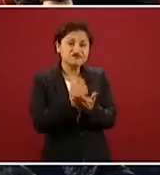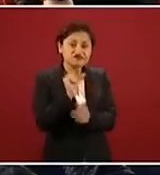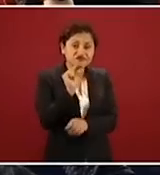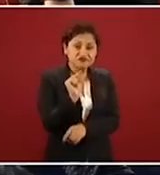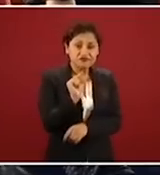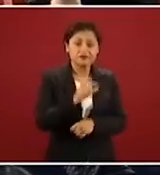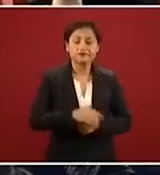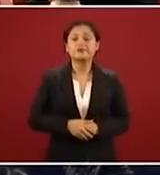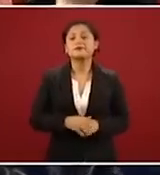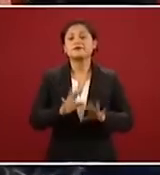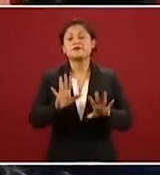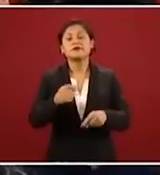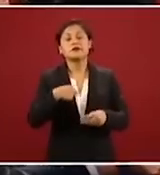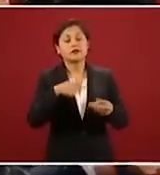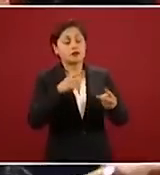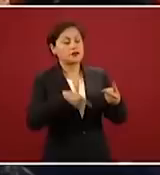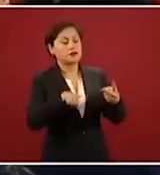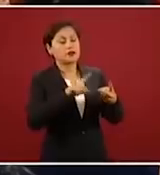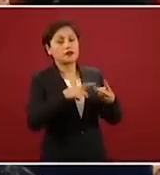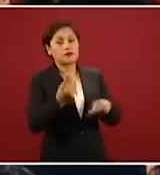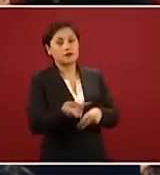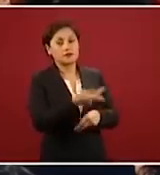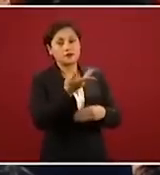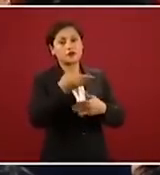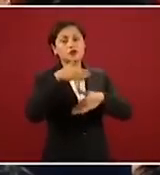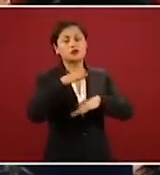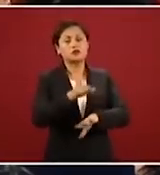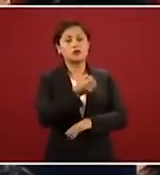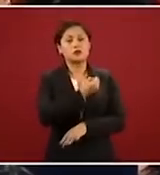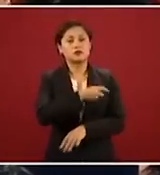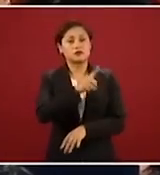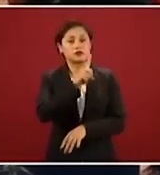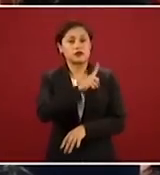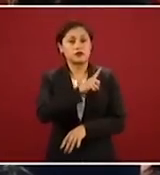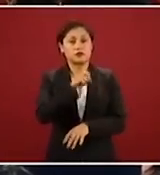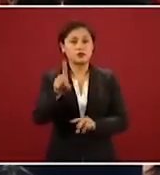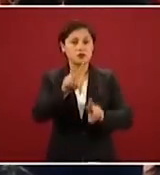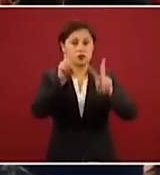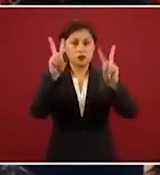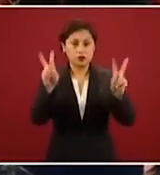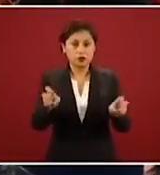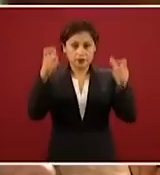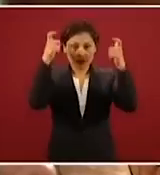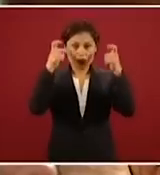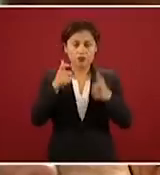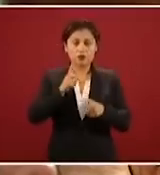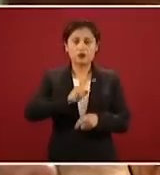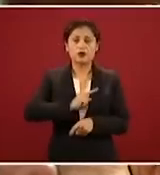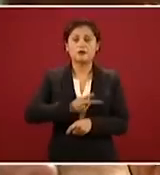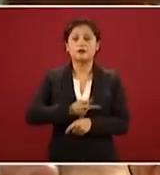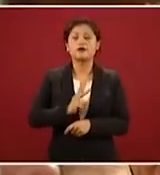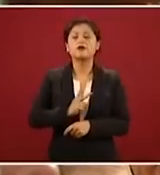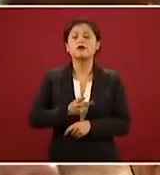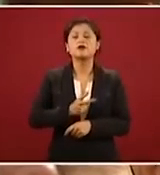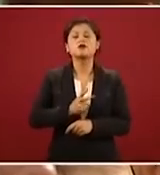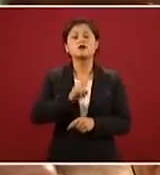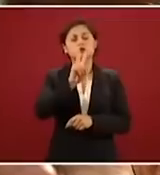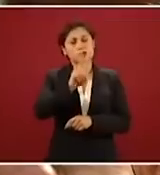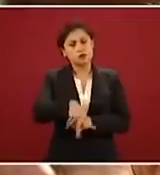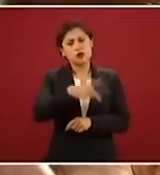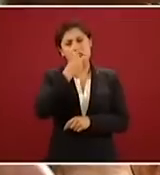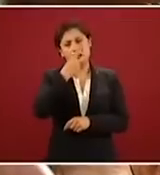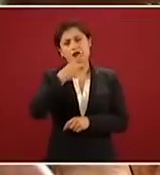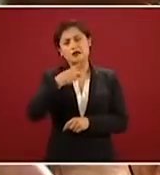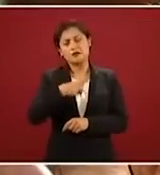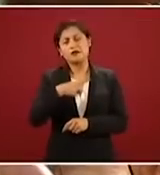La segunda pregunta, presidente, tiene que ver con salud, bueno, en específico con el coronavirus. Si bien es cierto que, no con el afán